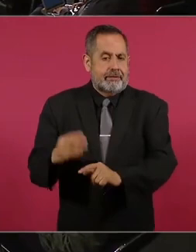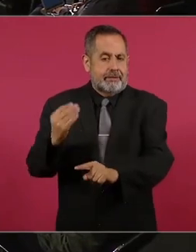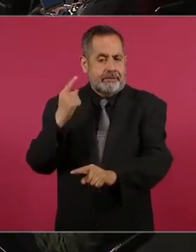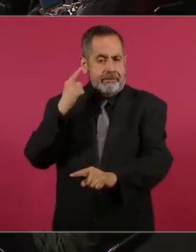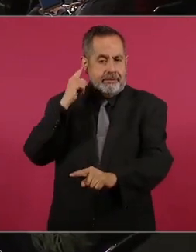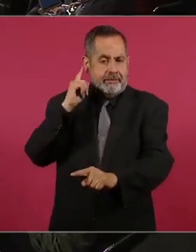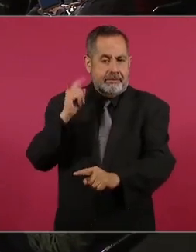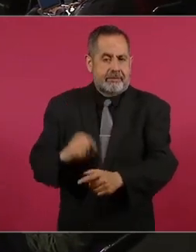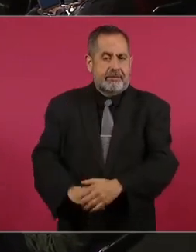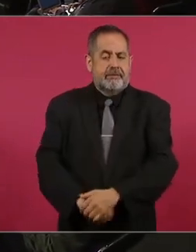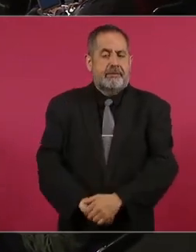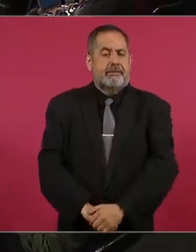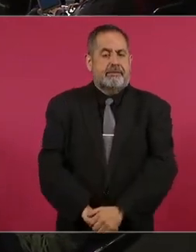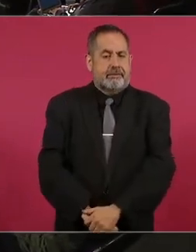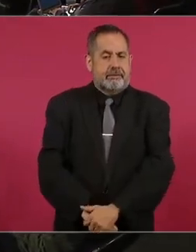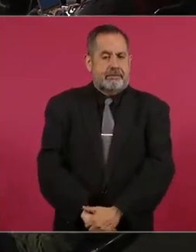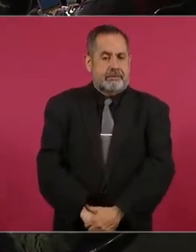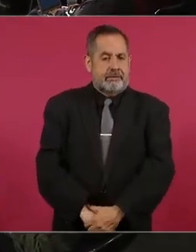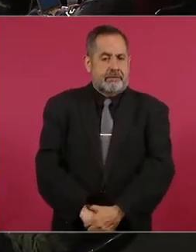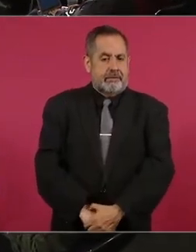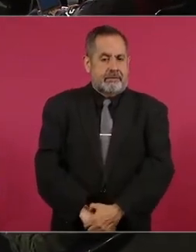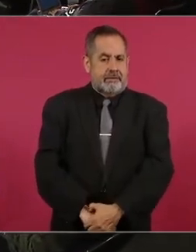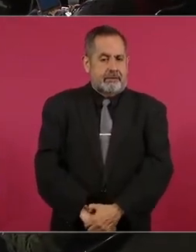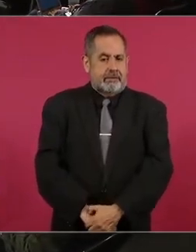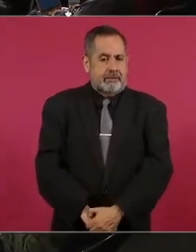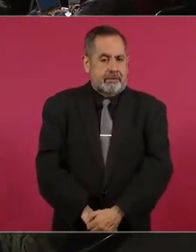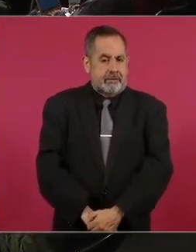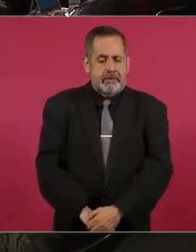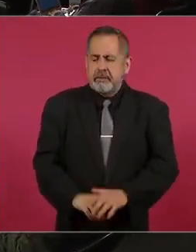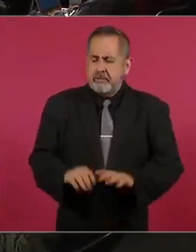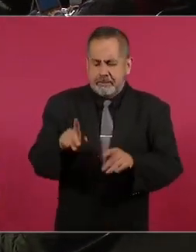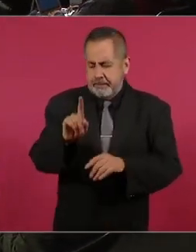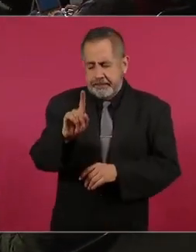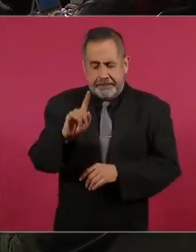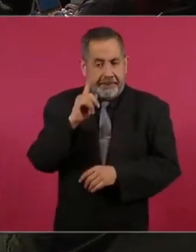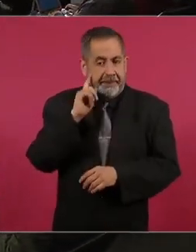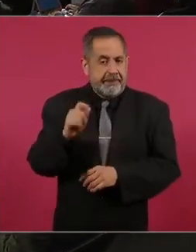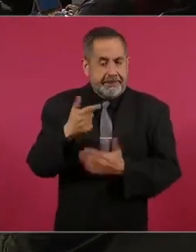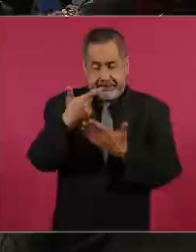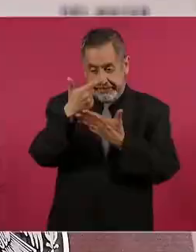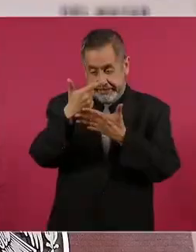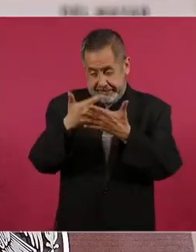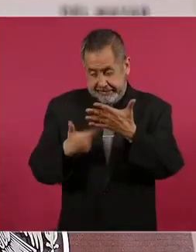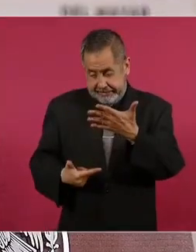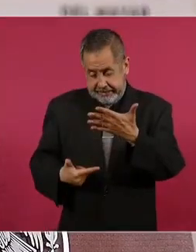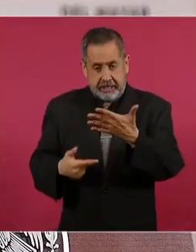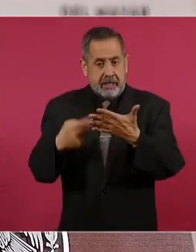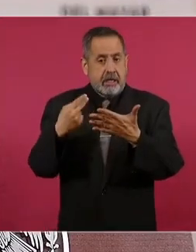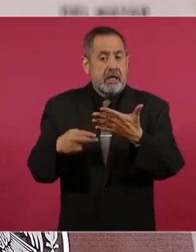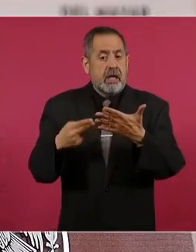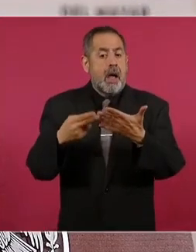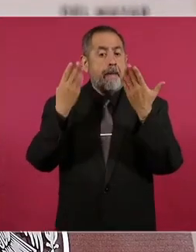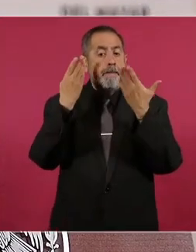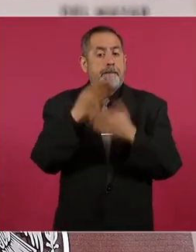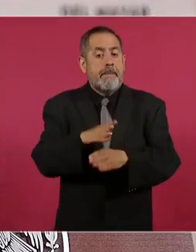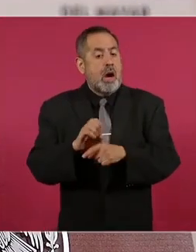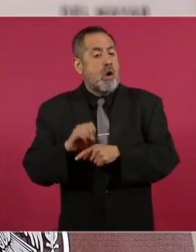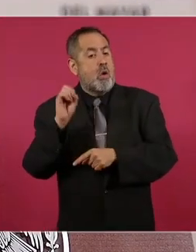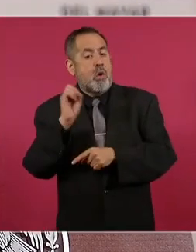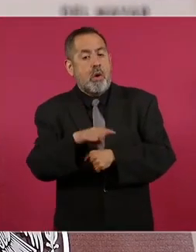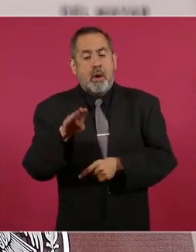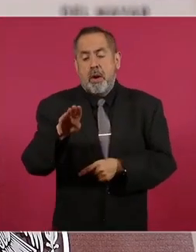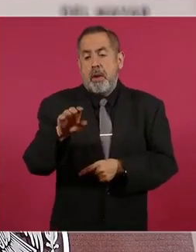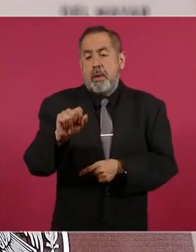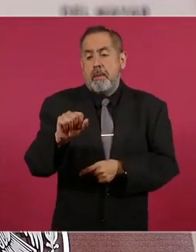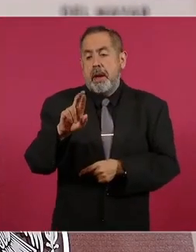investigaciones? ¿Qué tiempo les tardará? No, la lista de las cuentas de Barbados es un par de semanas,